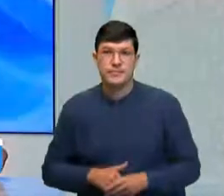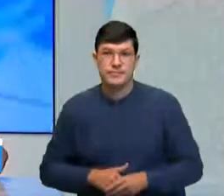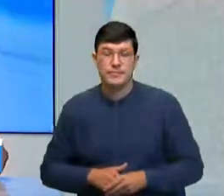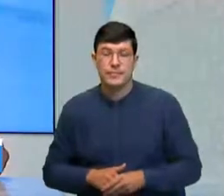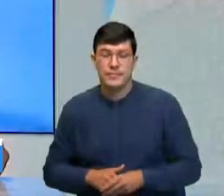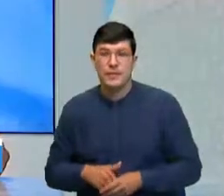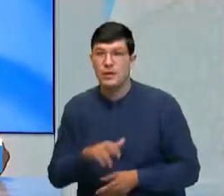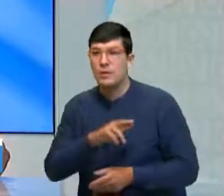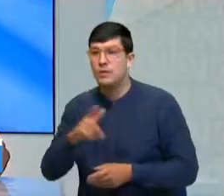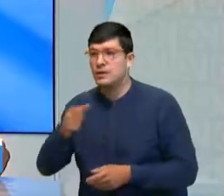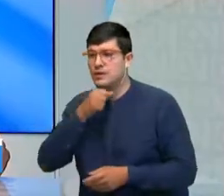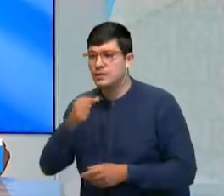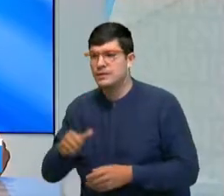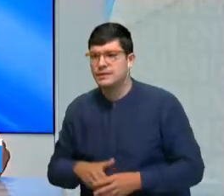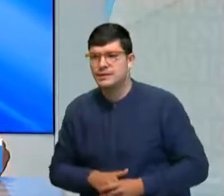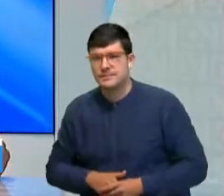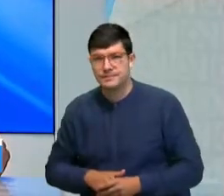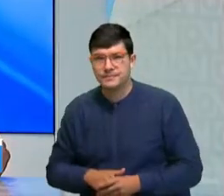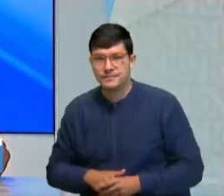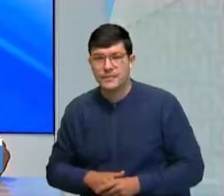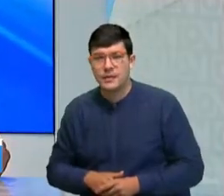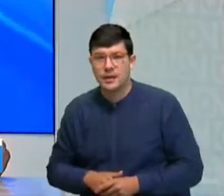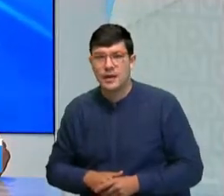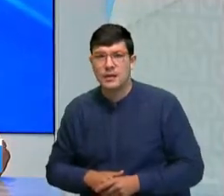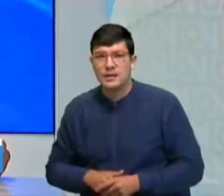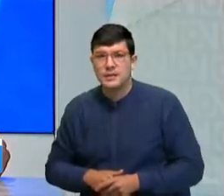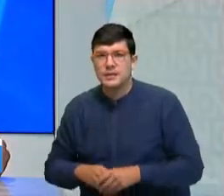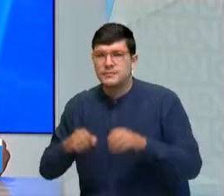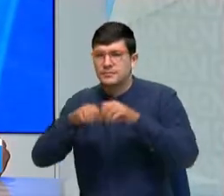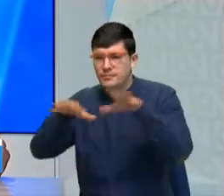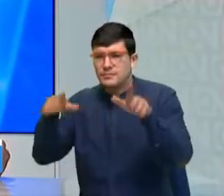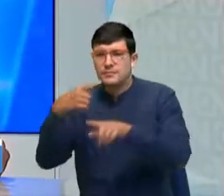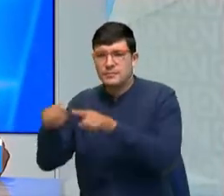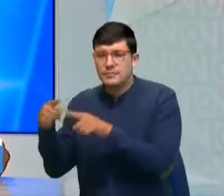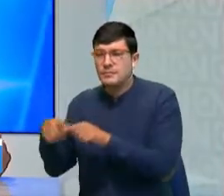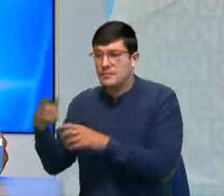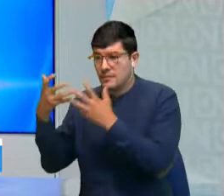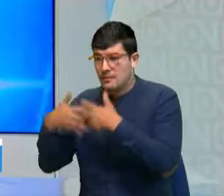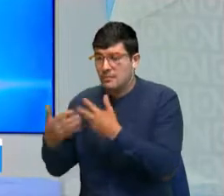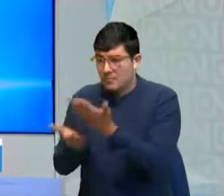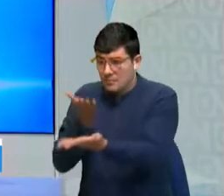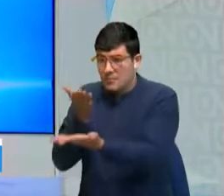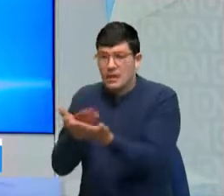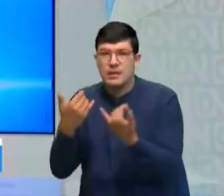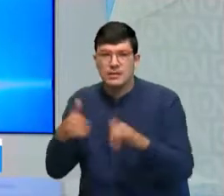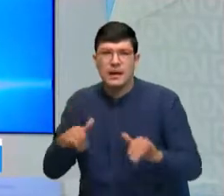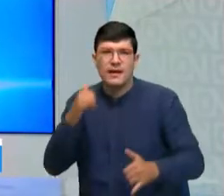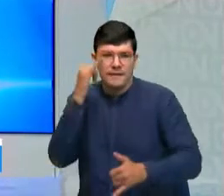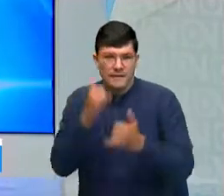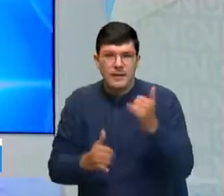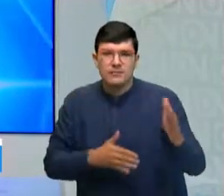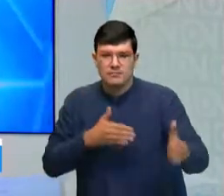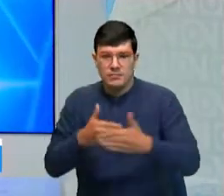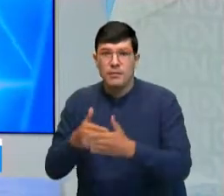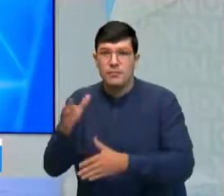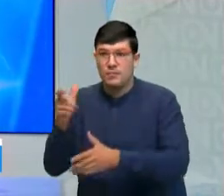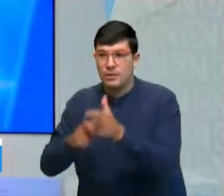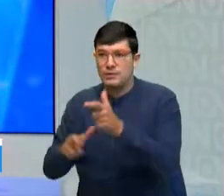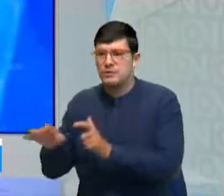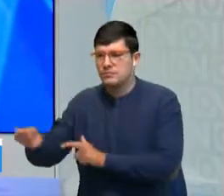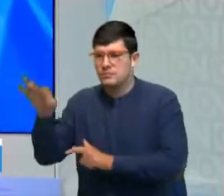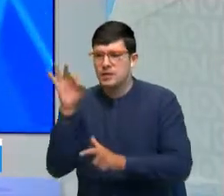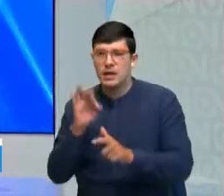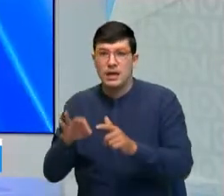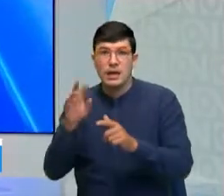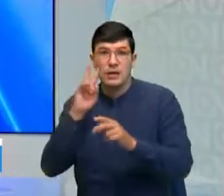y en otras noticias bajo los principios de pluralidad de oferentes y de transparencia se cerró la etapa de recepción de propuestas para la licitación de la